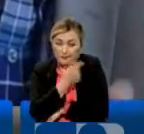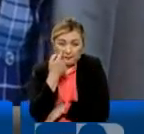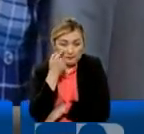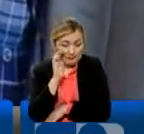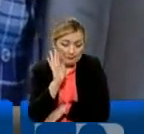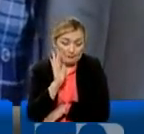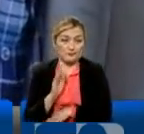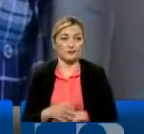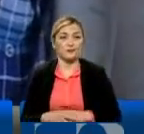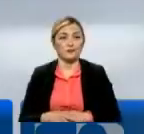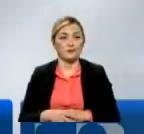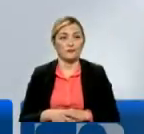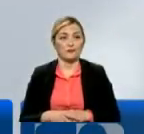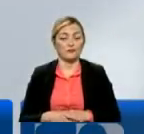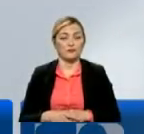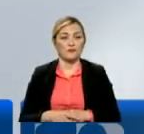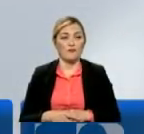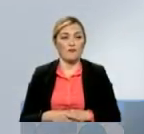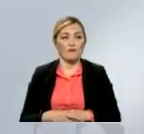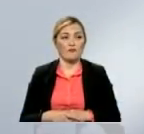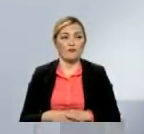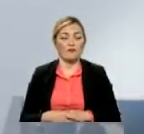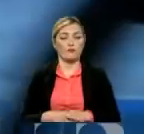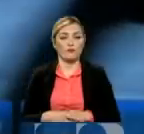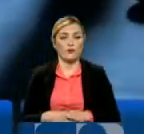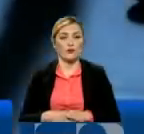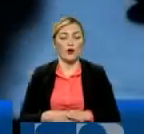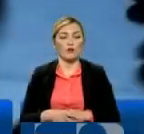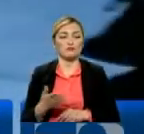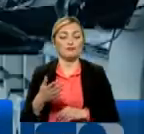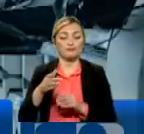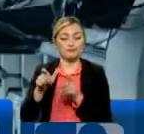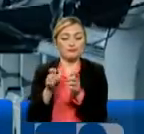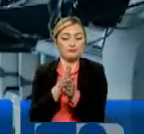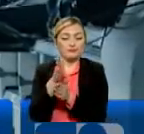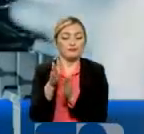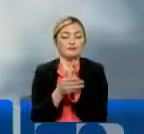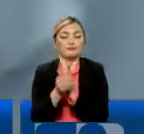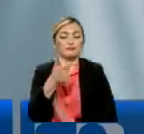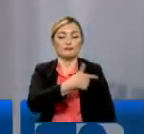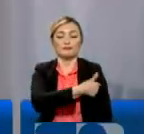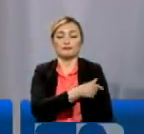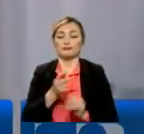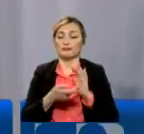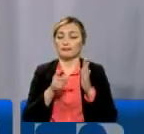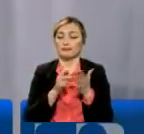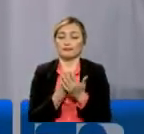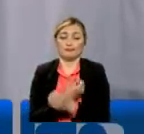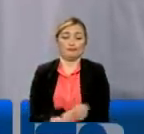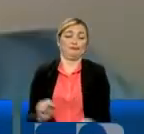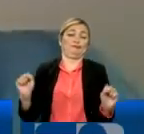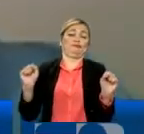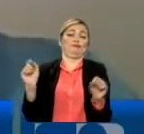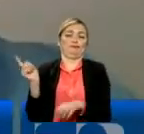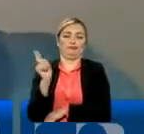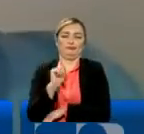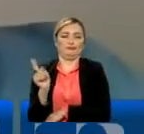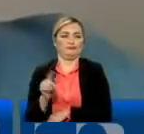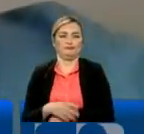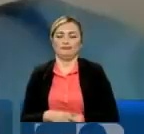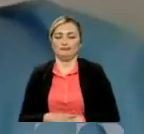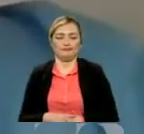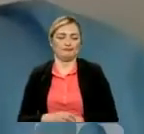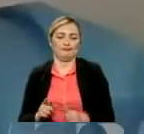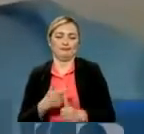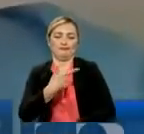Así es. Lo cierto, según los expertos, es que la colocación de la vacuna no significa inmunidad inmediata. No es algo que